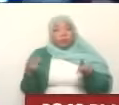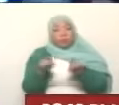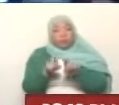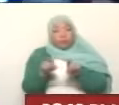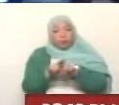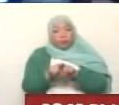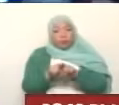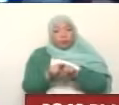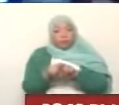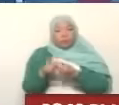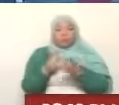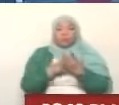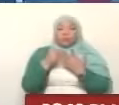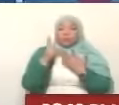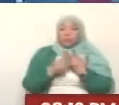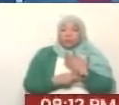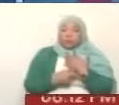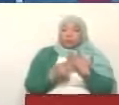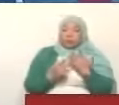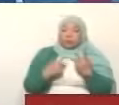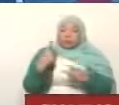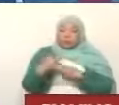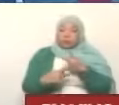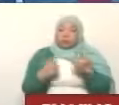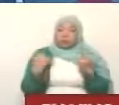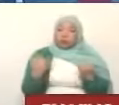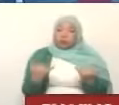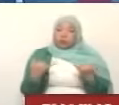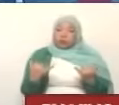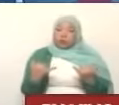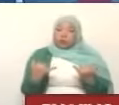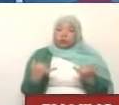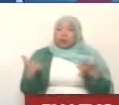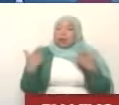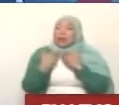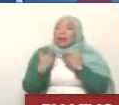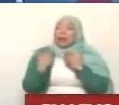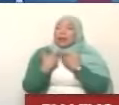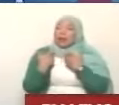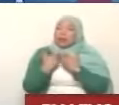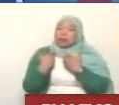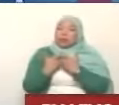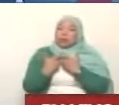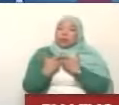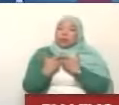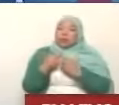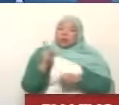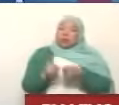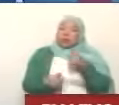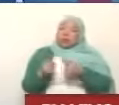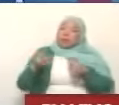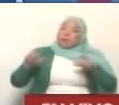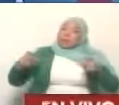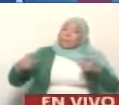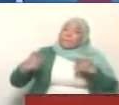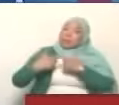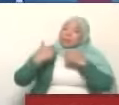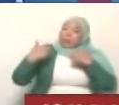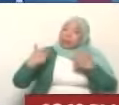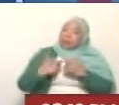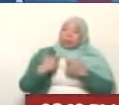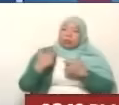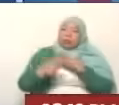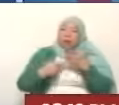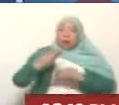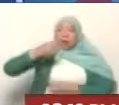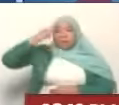que ellos se planifican ya en este periodo de decline para llevar la guerra y tratar por la vía de la violencia, por la